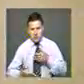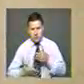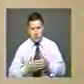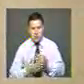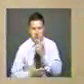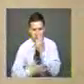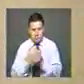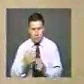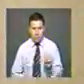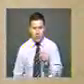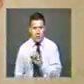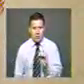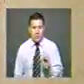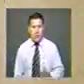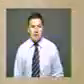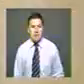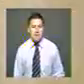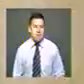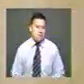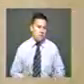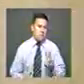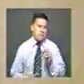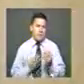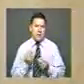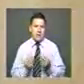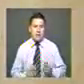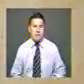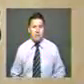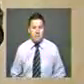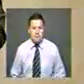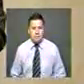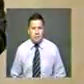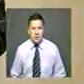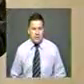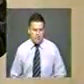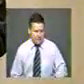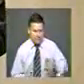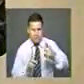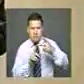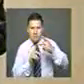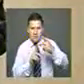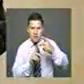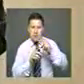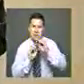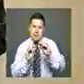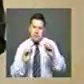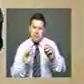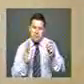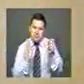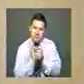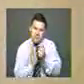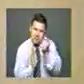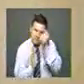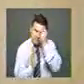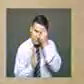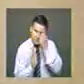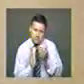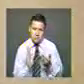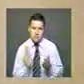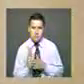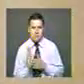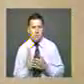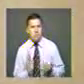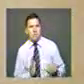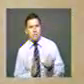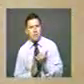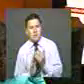parejas del mismo sexo, pero no lo hizo. Segundo, dicho exhorto tenía explícitamente dispuesto que